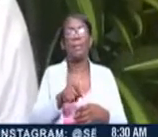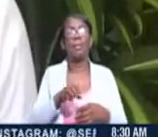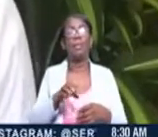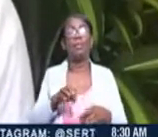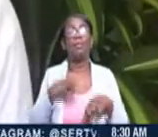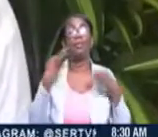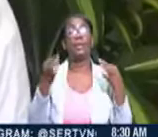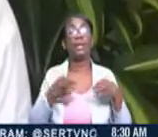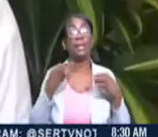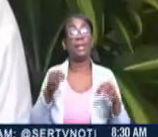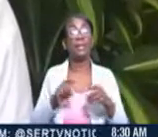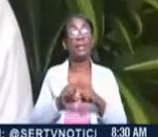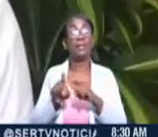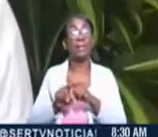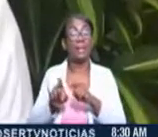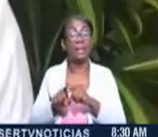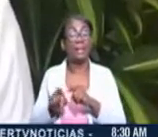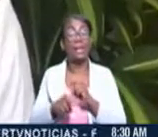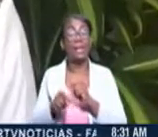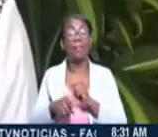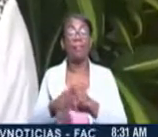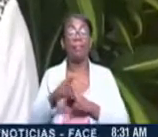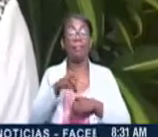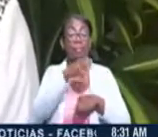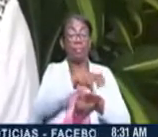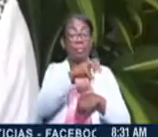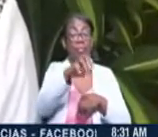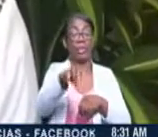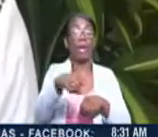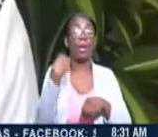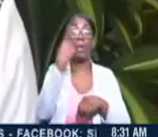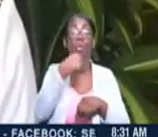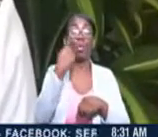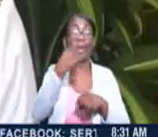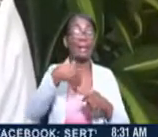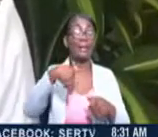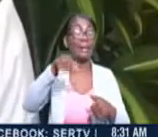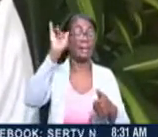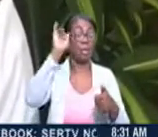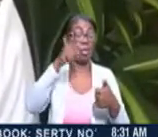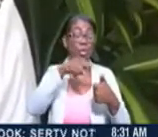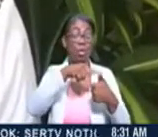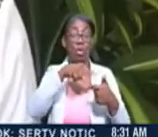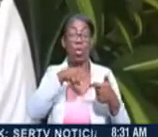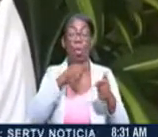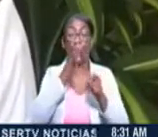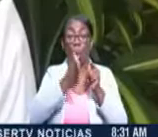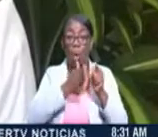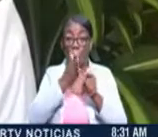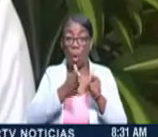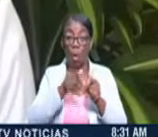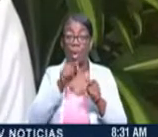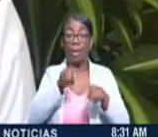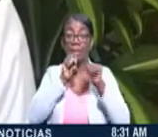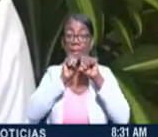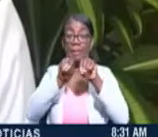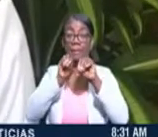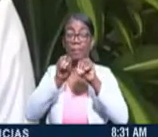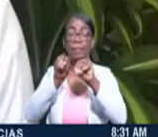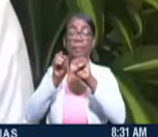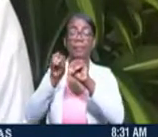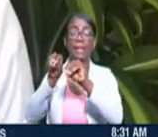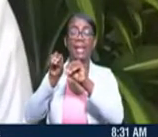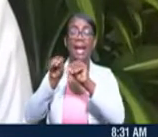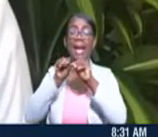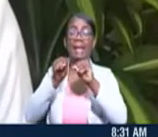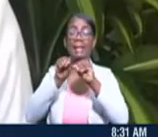con nuestras direcciones regionales, tanto en Bocas del Toro como en Colón, que han hecho muchas capacitaciones y ya el